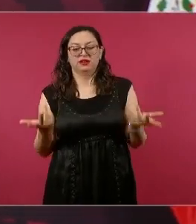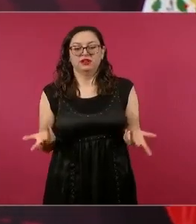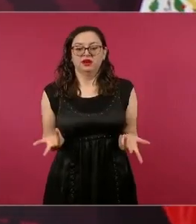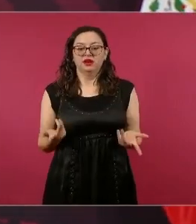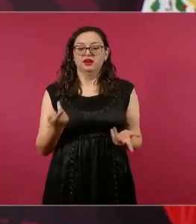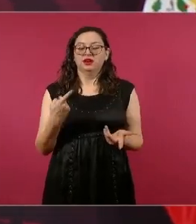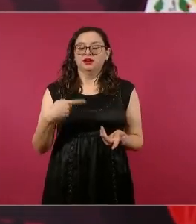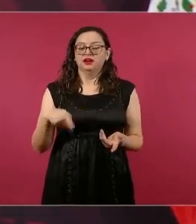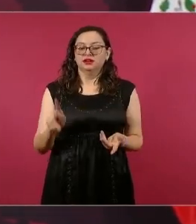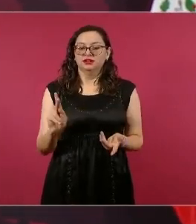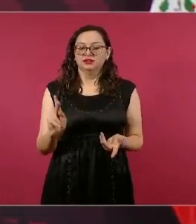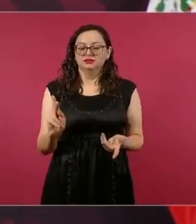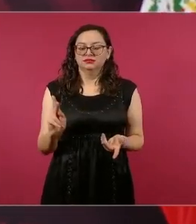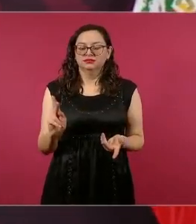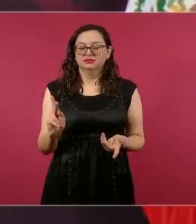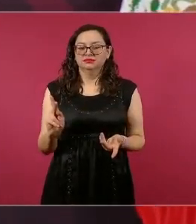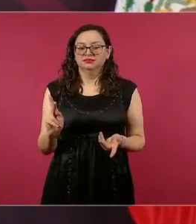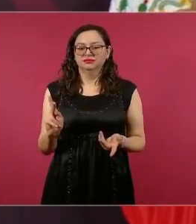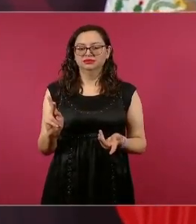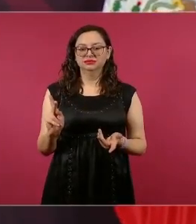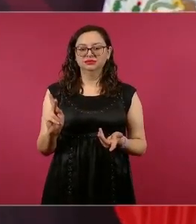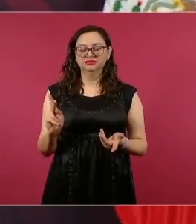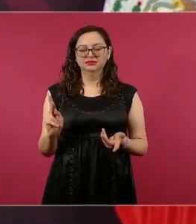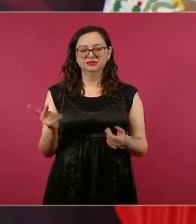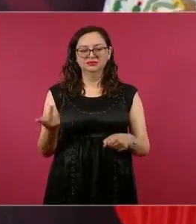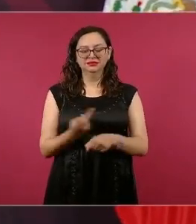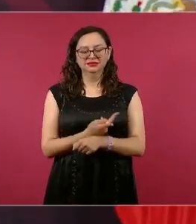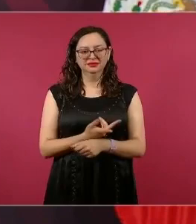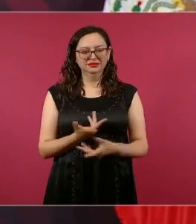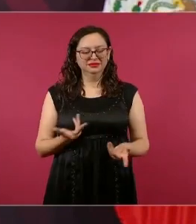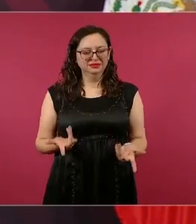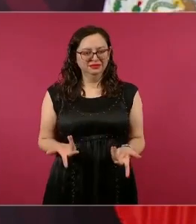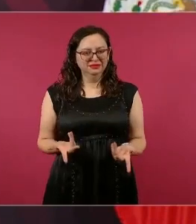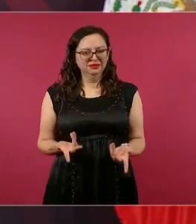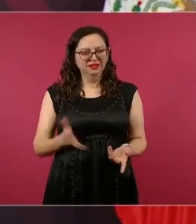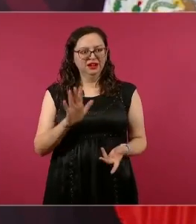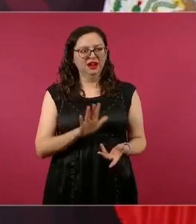como si nos estudiaran,